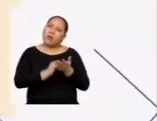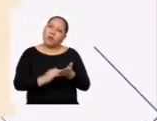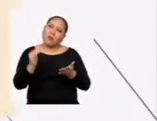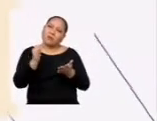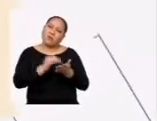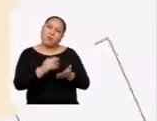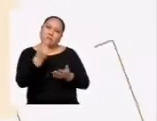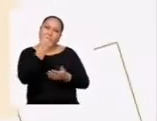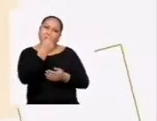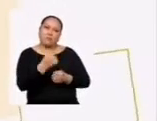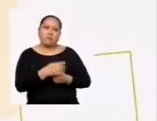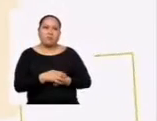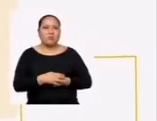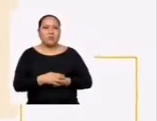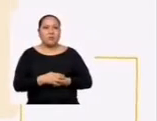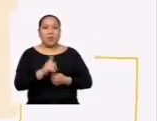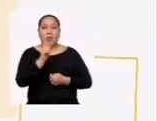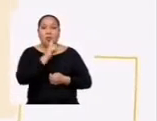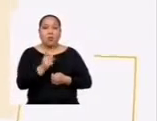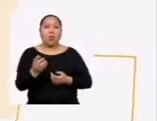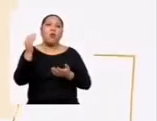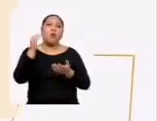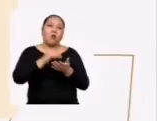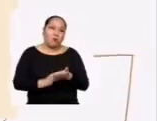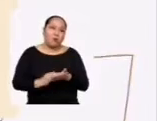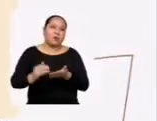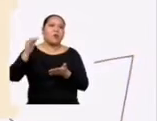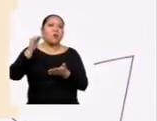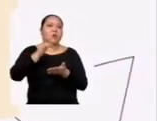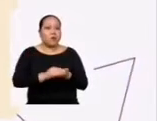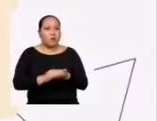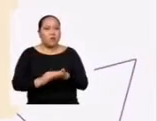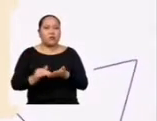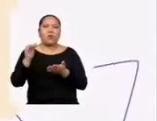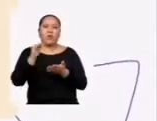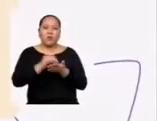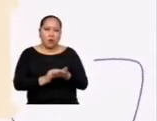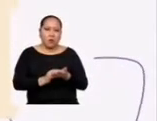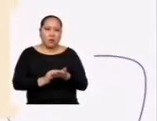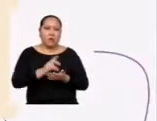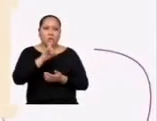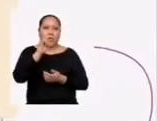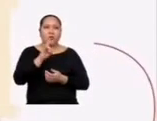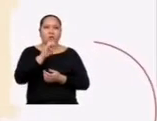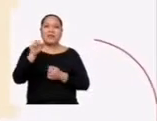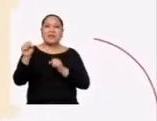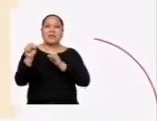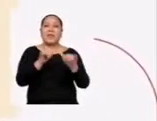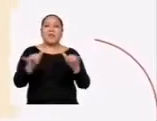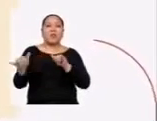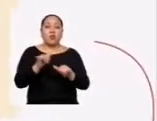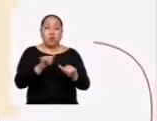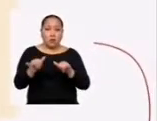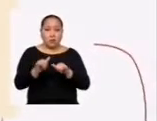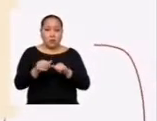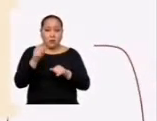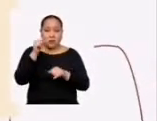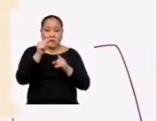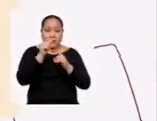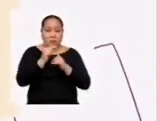repetición? Para no repetir una y otra palabra, se pueden usar sinónimos de las palabras en